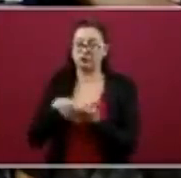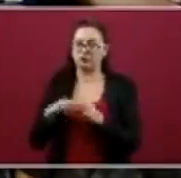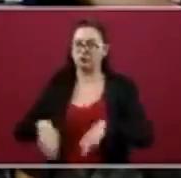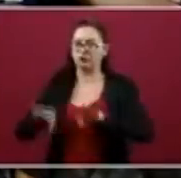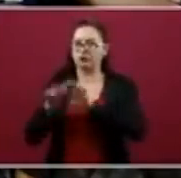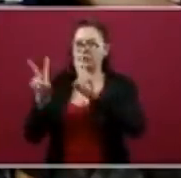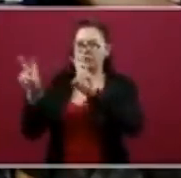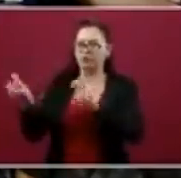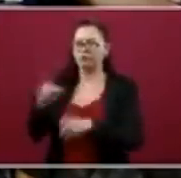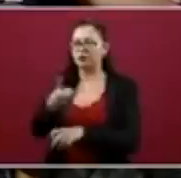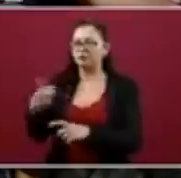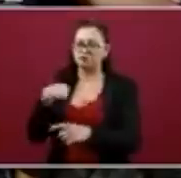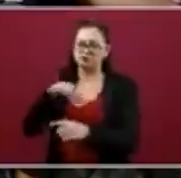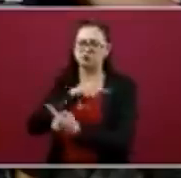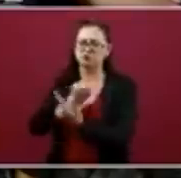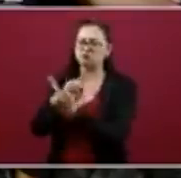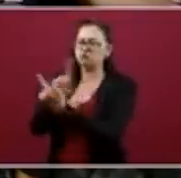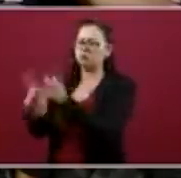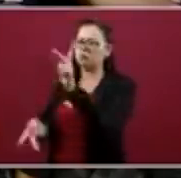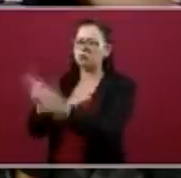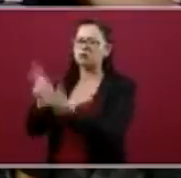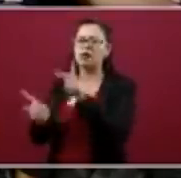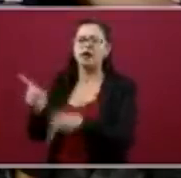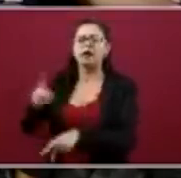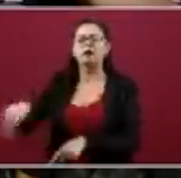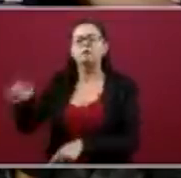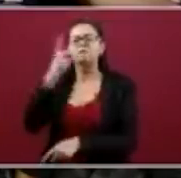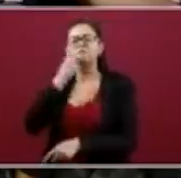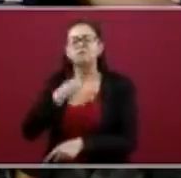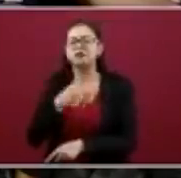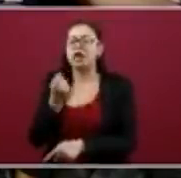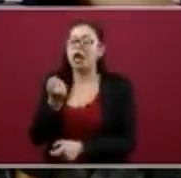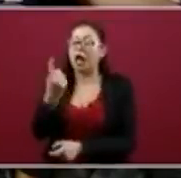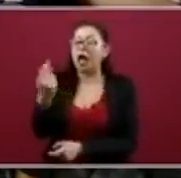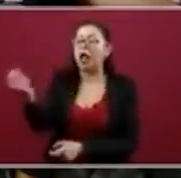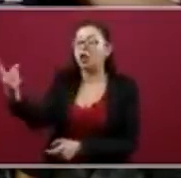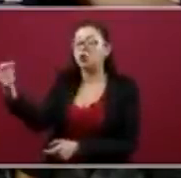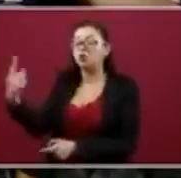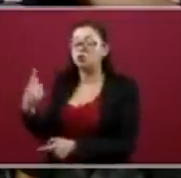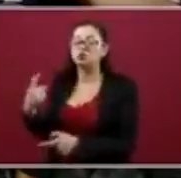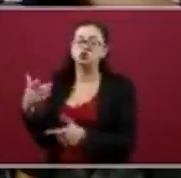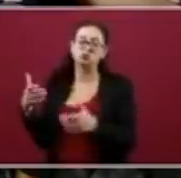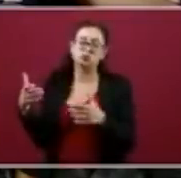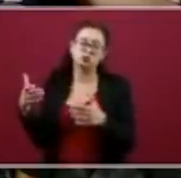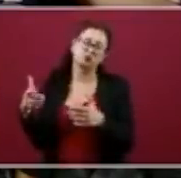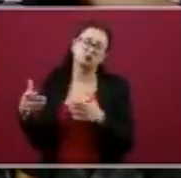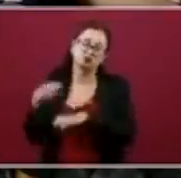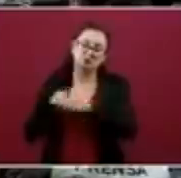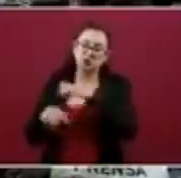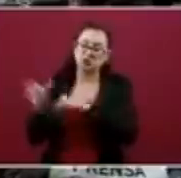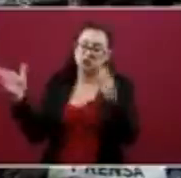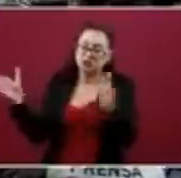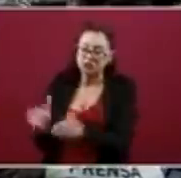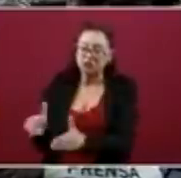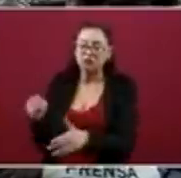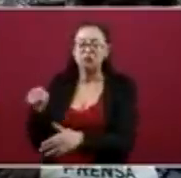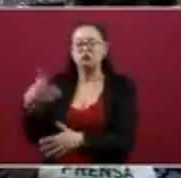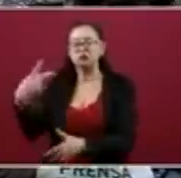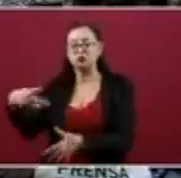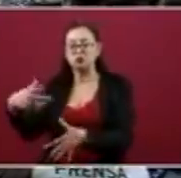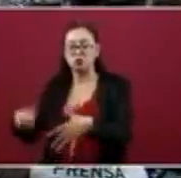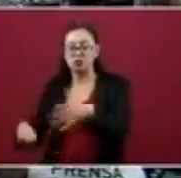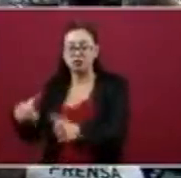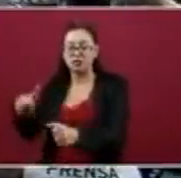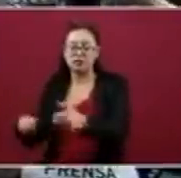Nos platican los productores de leche, por ejemplo, hay pequeños productores que están vendiendo por necesidad su